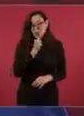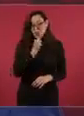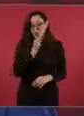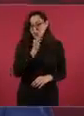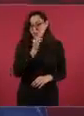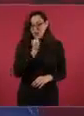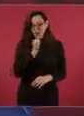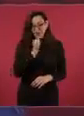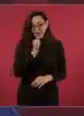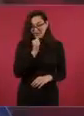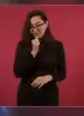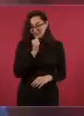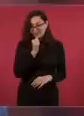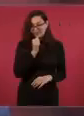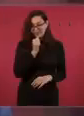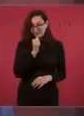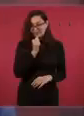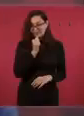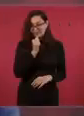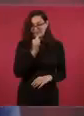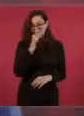Lo que le están